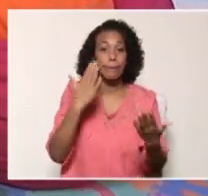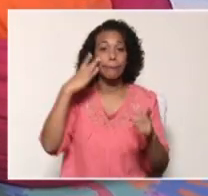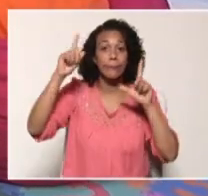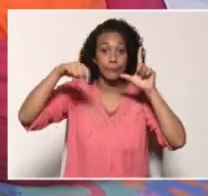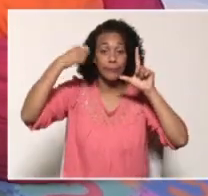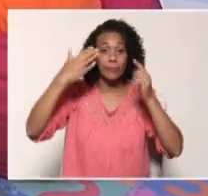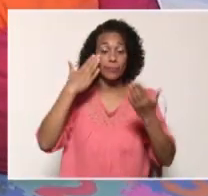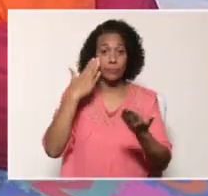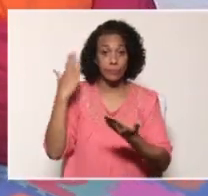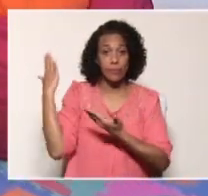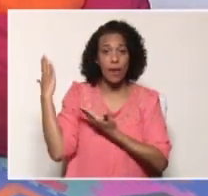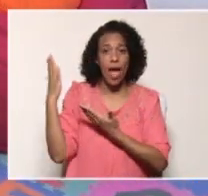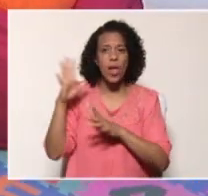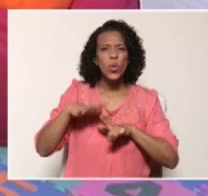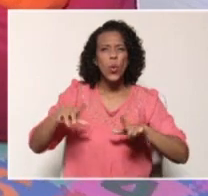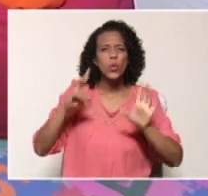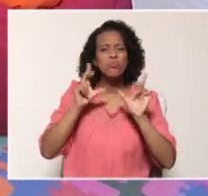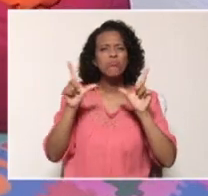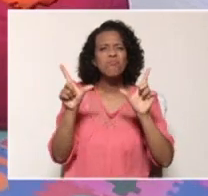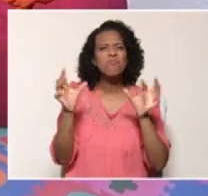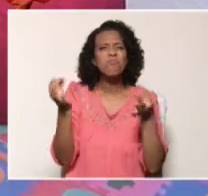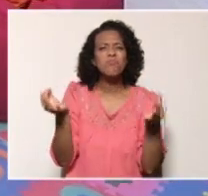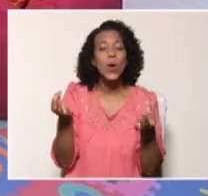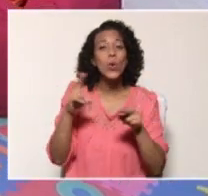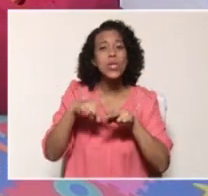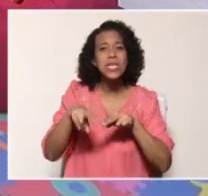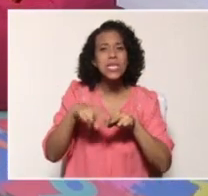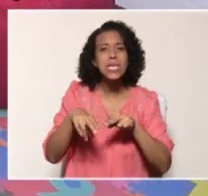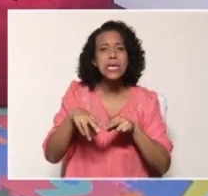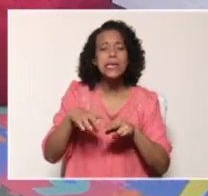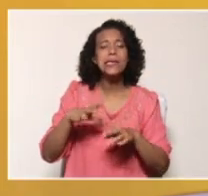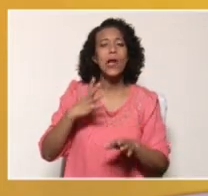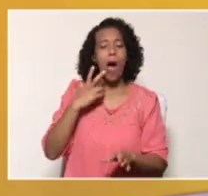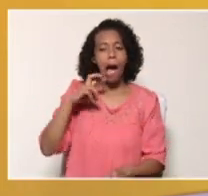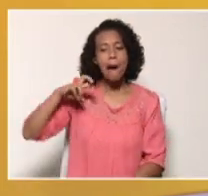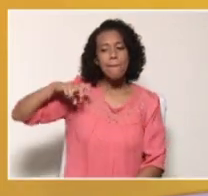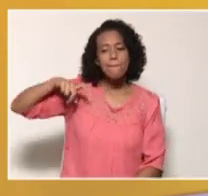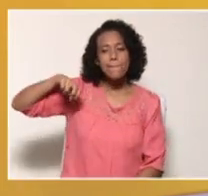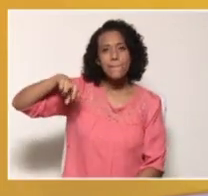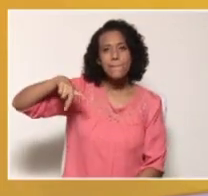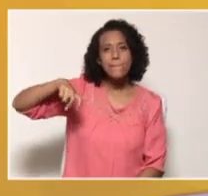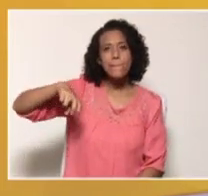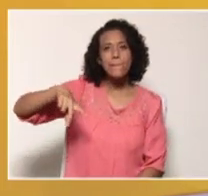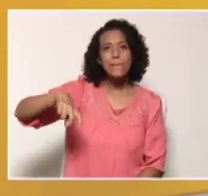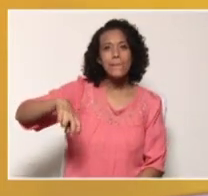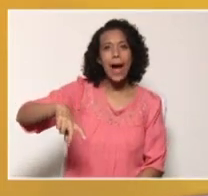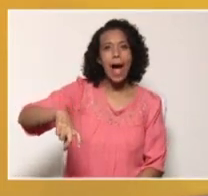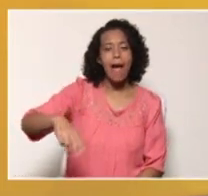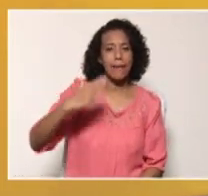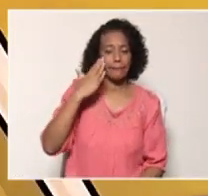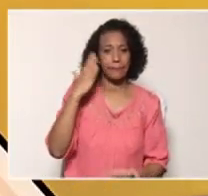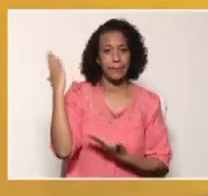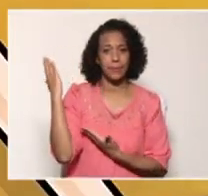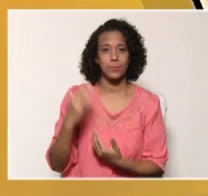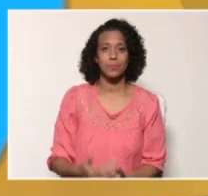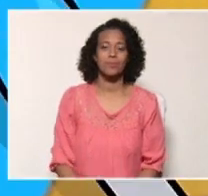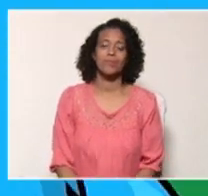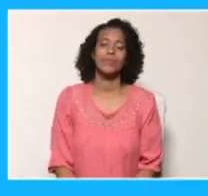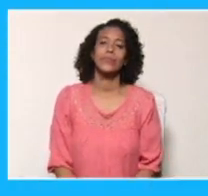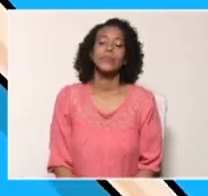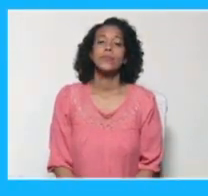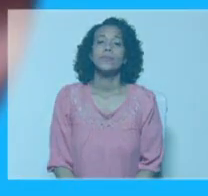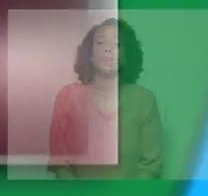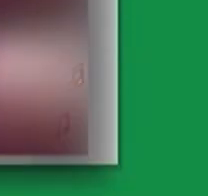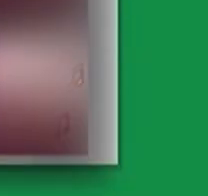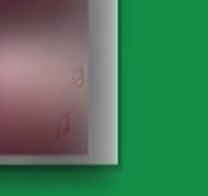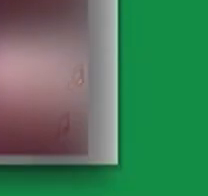un video en donde vamos a ver a un niño que va bajando la escalera.